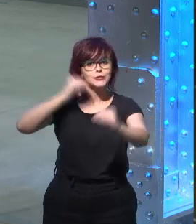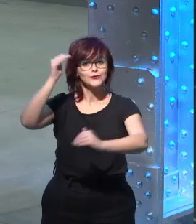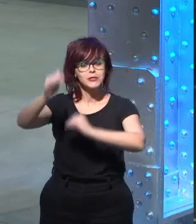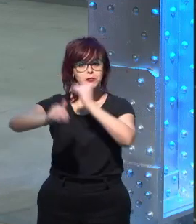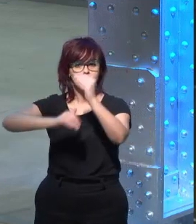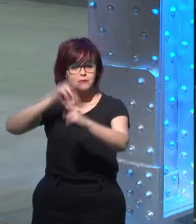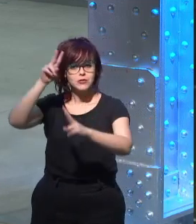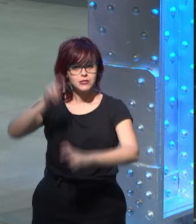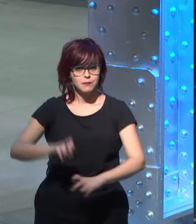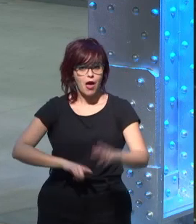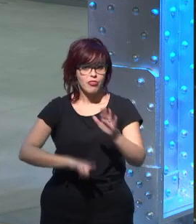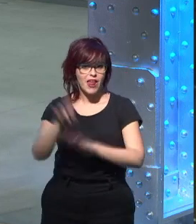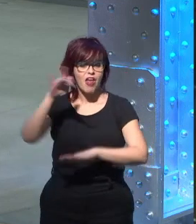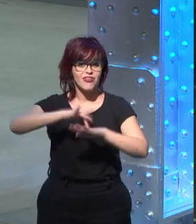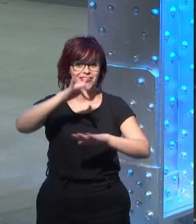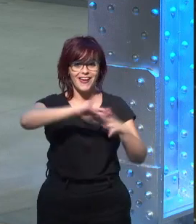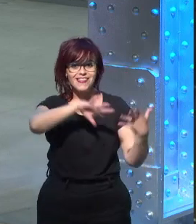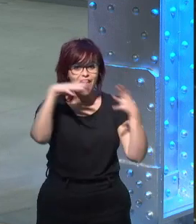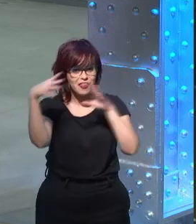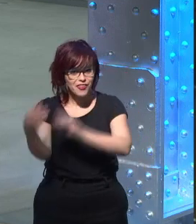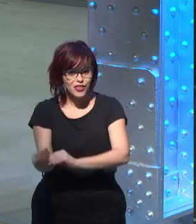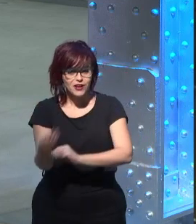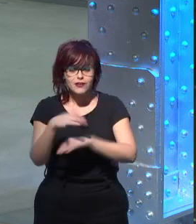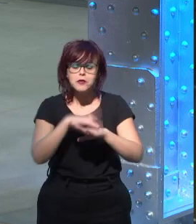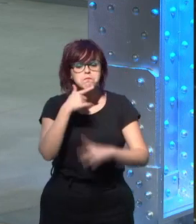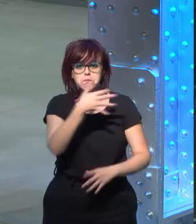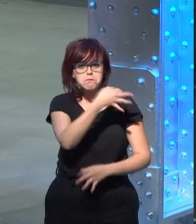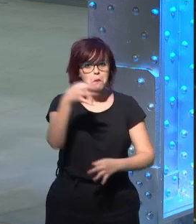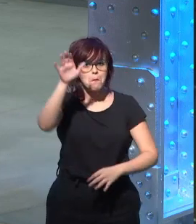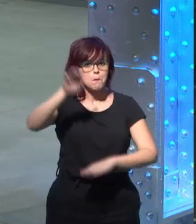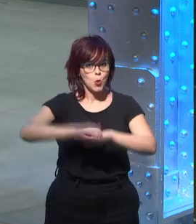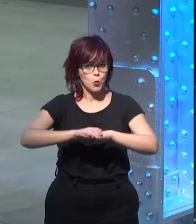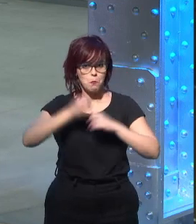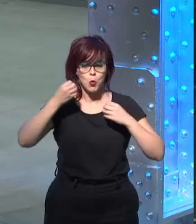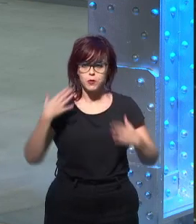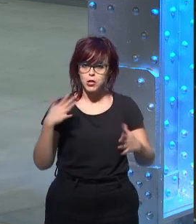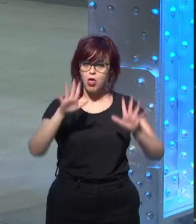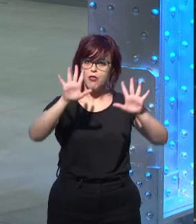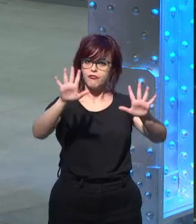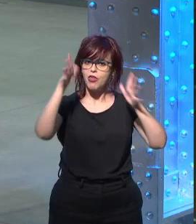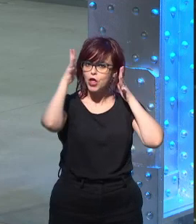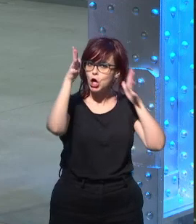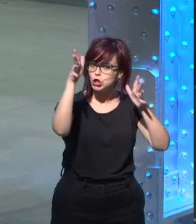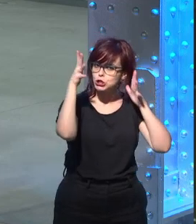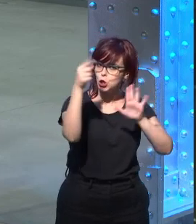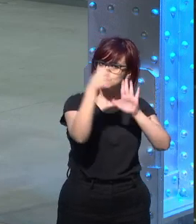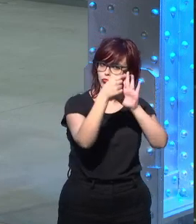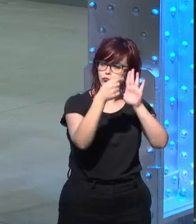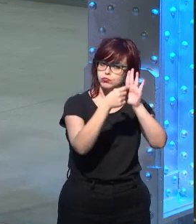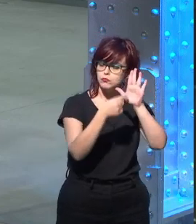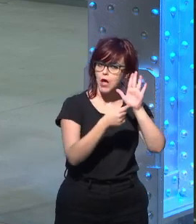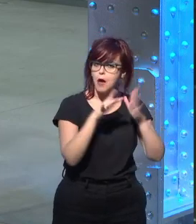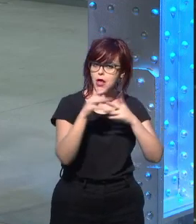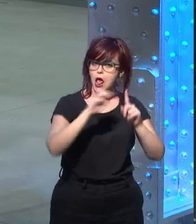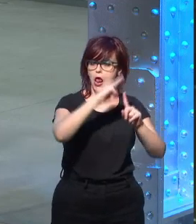el desarrollo de la digitalización y ha cumplido su palabra. Nos ha dado 10 consejos, la